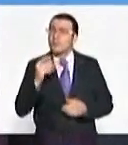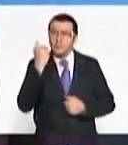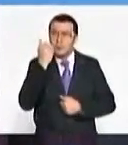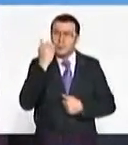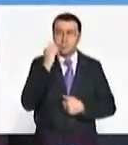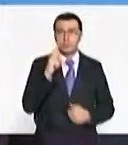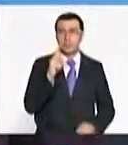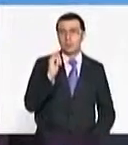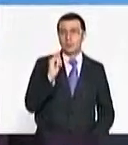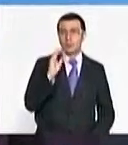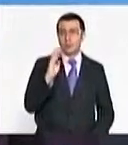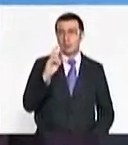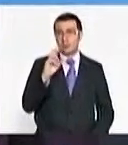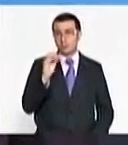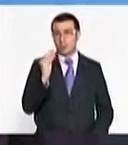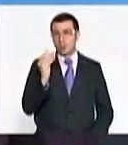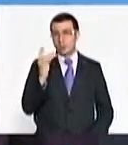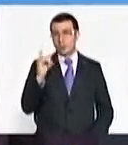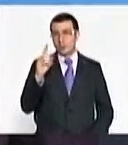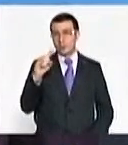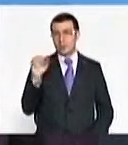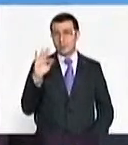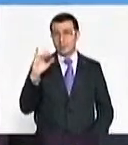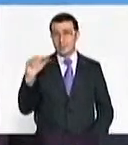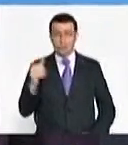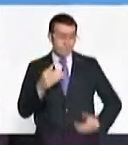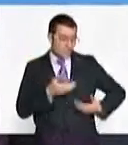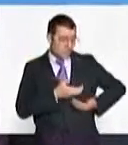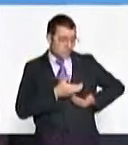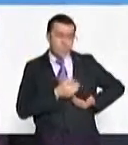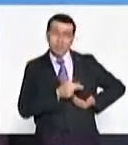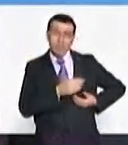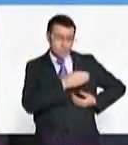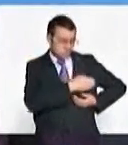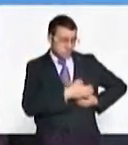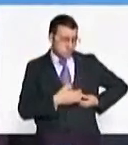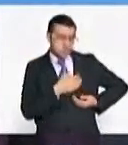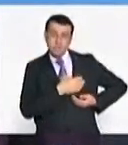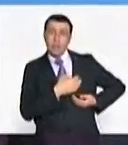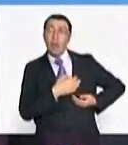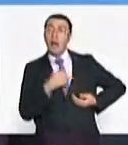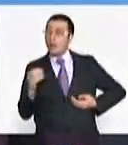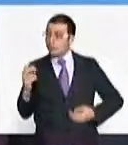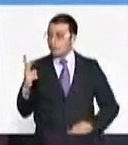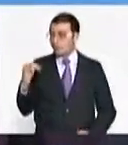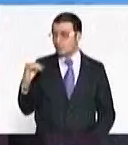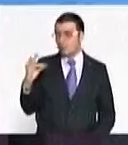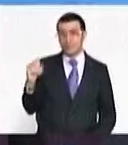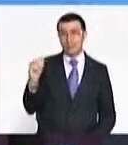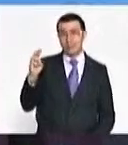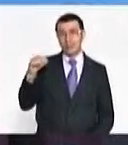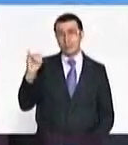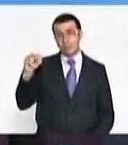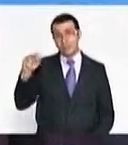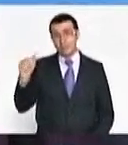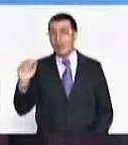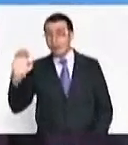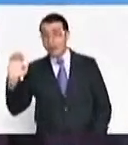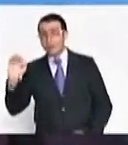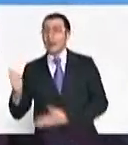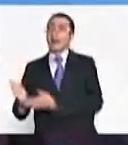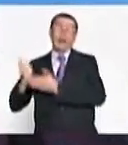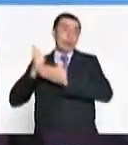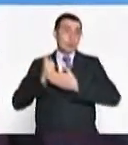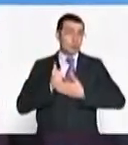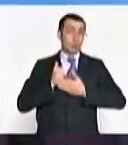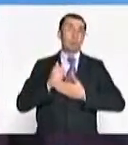de la mama en la mujer, o sea, cuando tienen quistes en la mama, en los cuales, por ejemplo, la vitamina E ha mostrado un papel importante en la reducción de esos quistes. Entonces, esa paciente